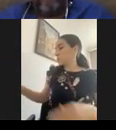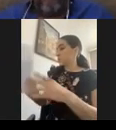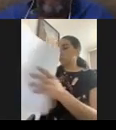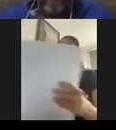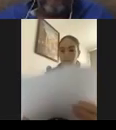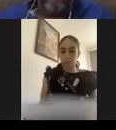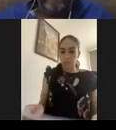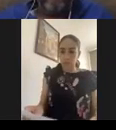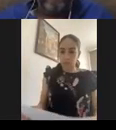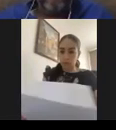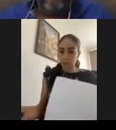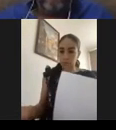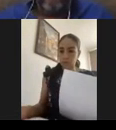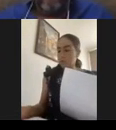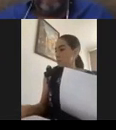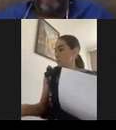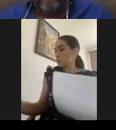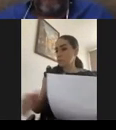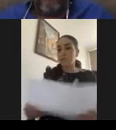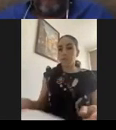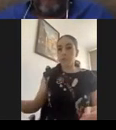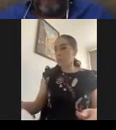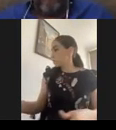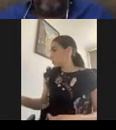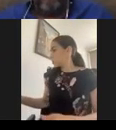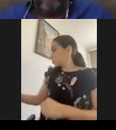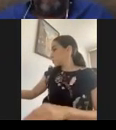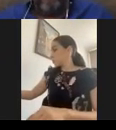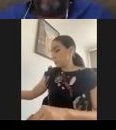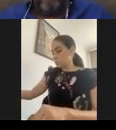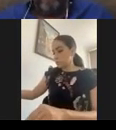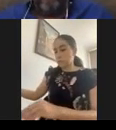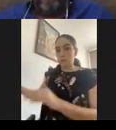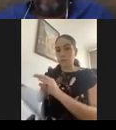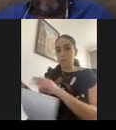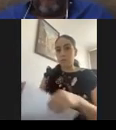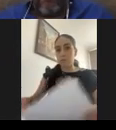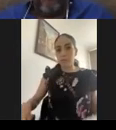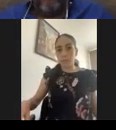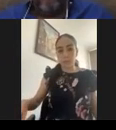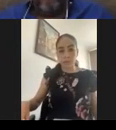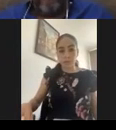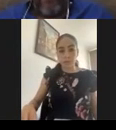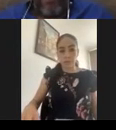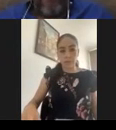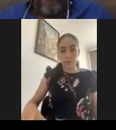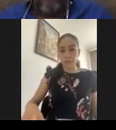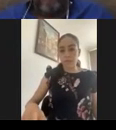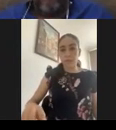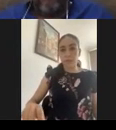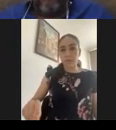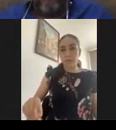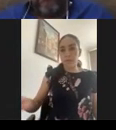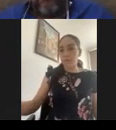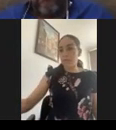a avanzar en la aplicación del plan de movilidad. Con esto yo quiero concluir mi intervención. No sé si